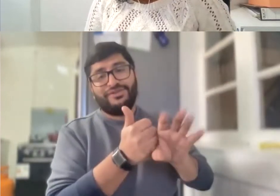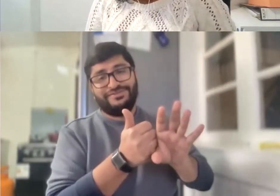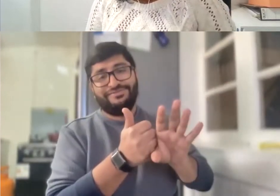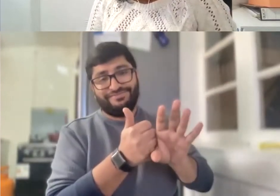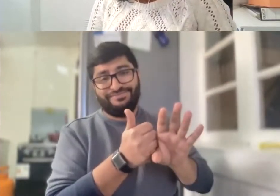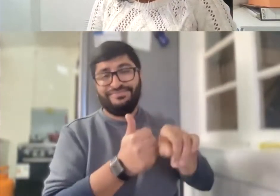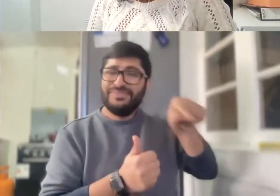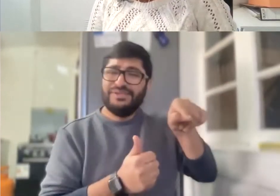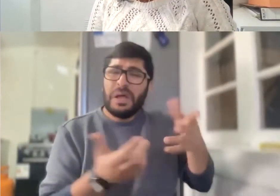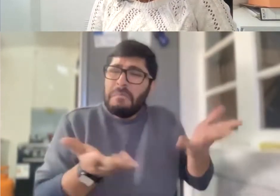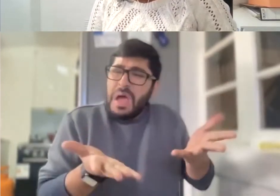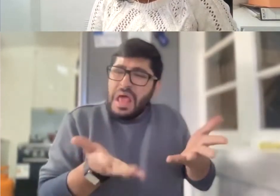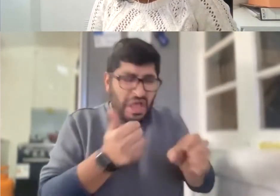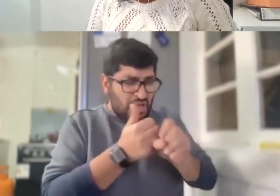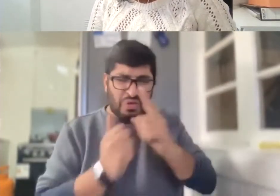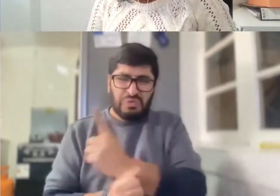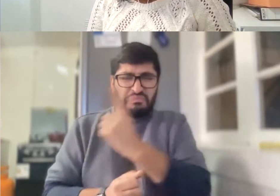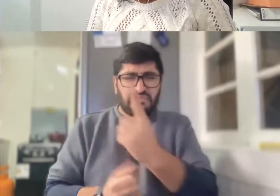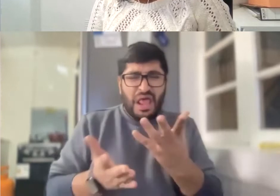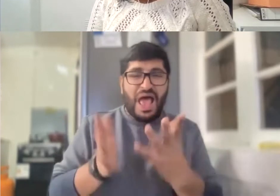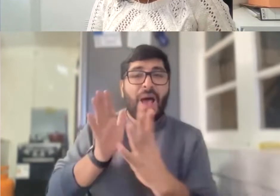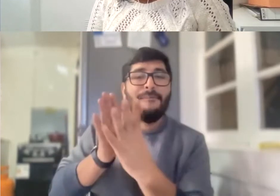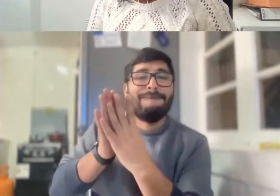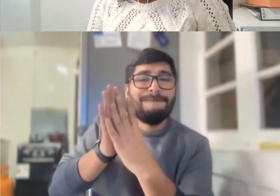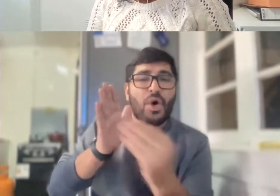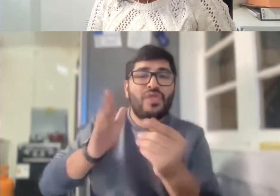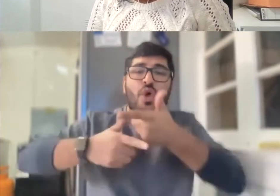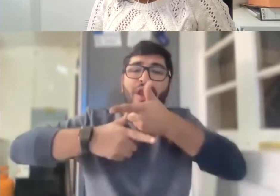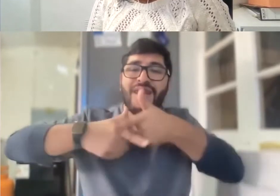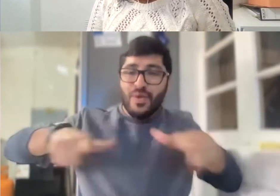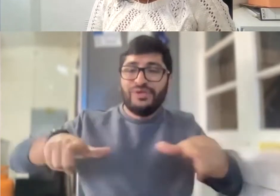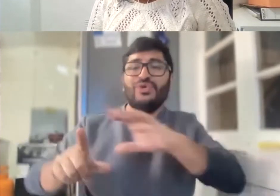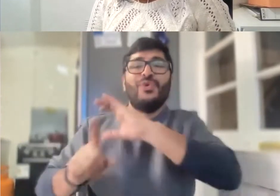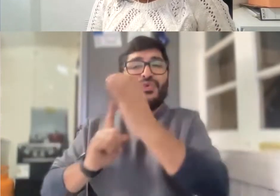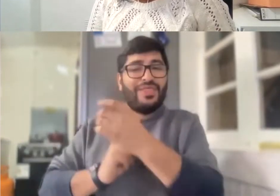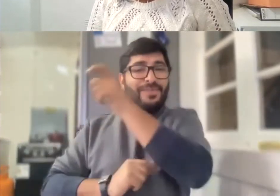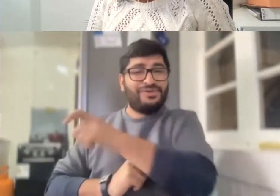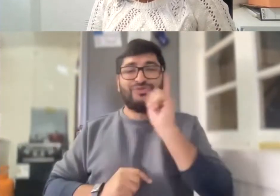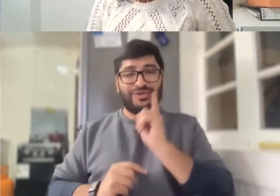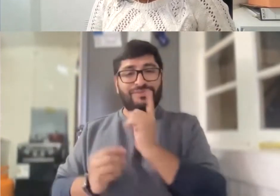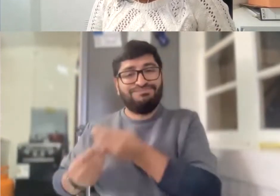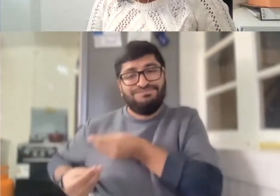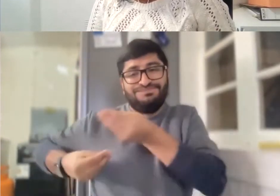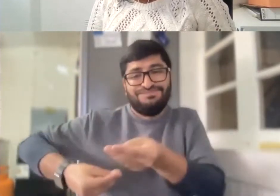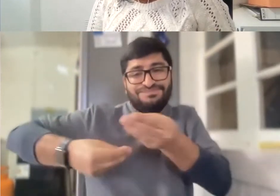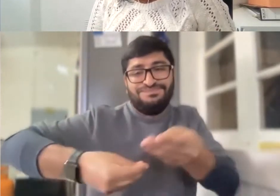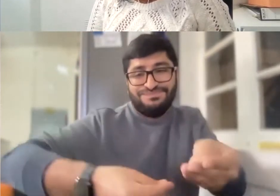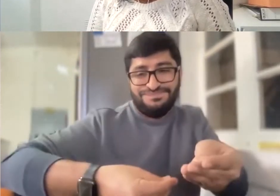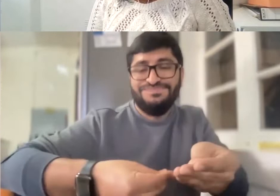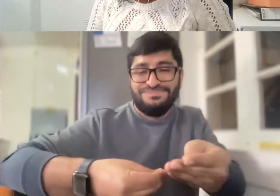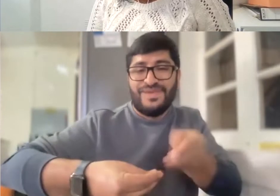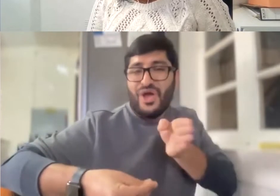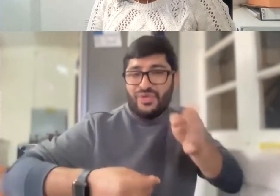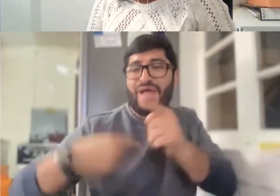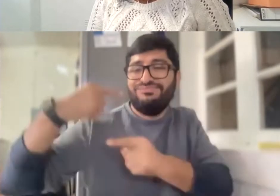¿ya? Y ahí el coeducador sordo cumple ese rol. ¿Por qué coeducador? Porque le copia la lingüística, la cultura.